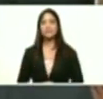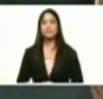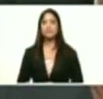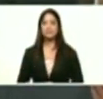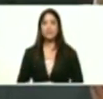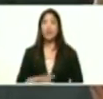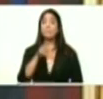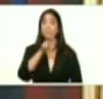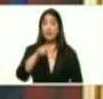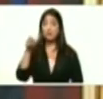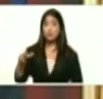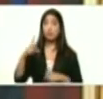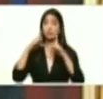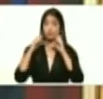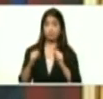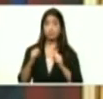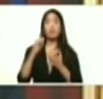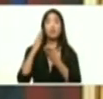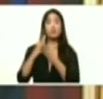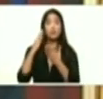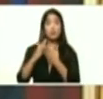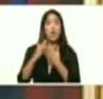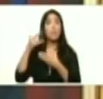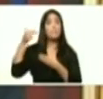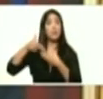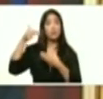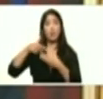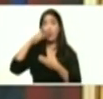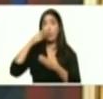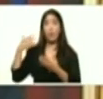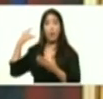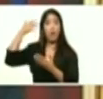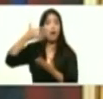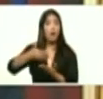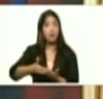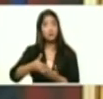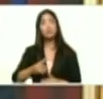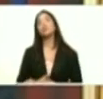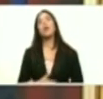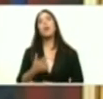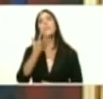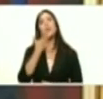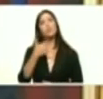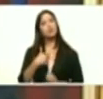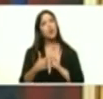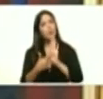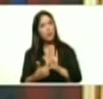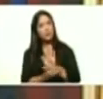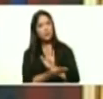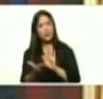Gente que ha estudiado el tema económico de muchos años. Y si yo les muestro, por ejemplo,